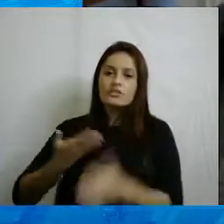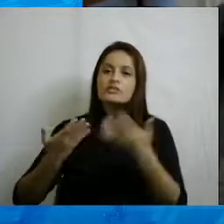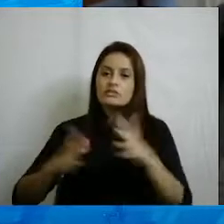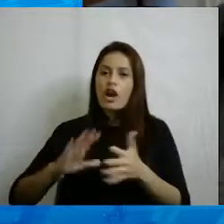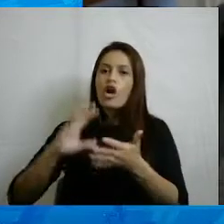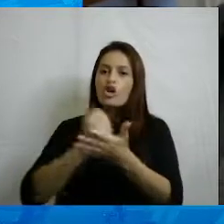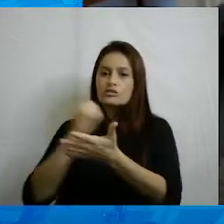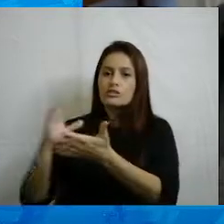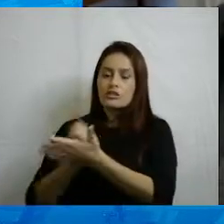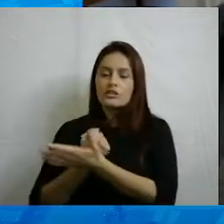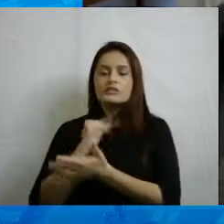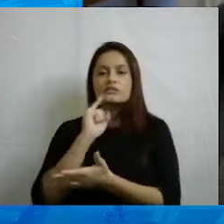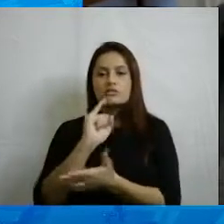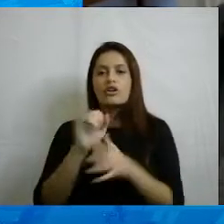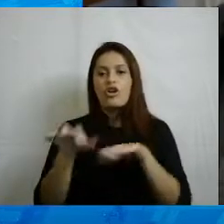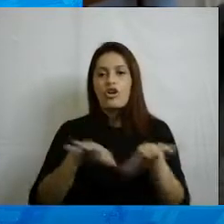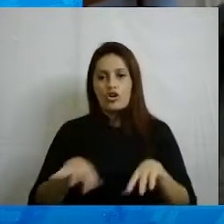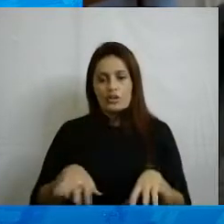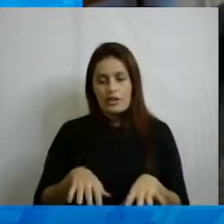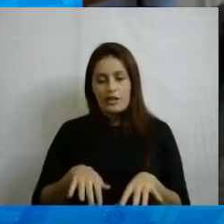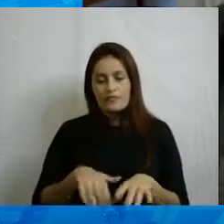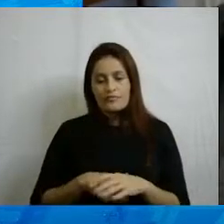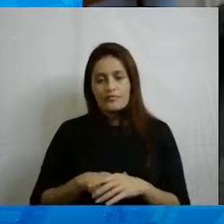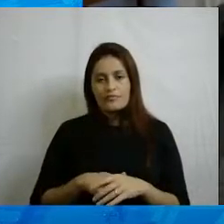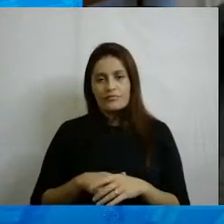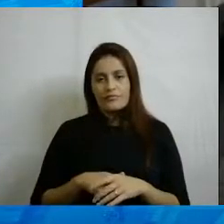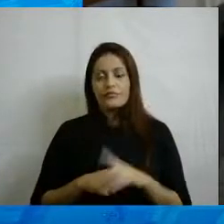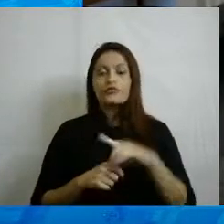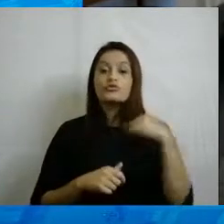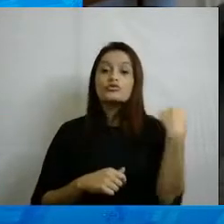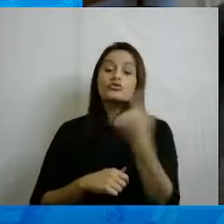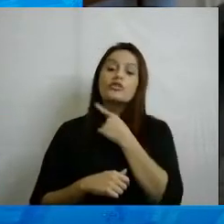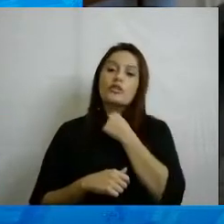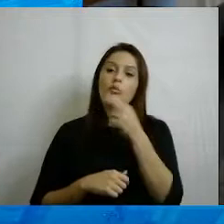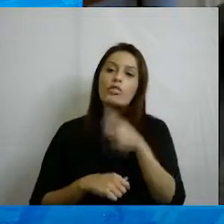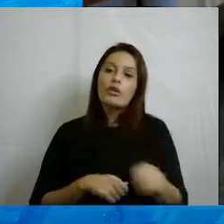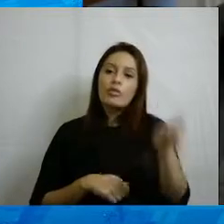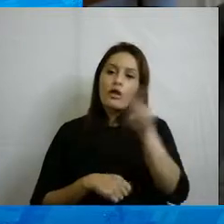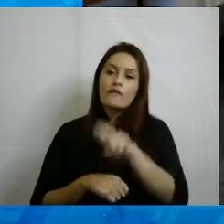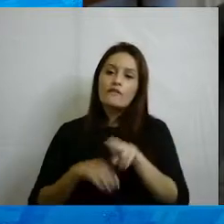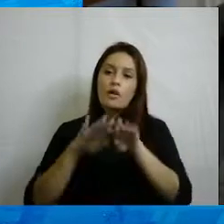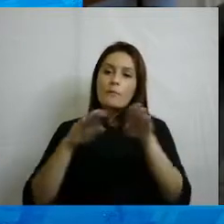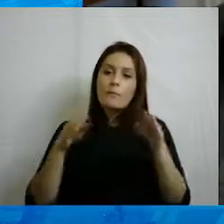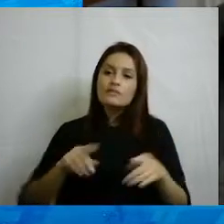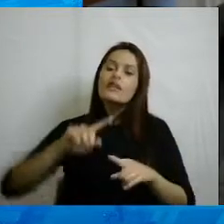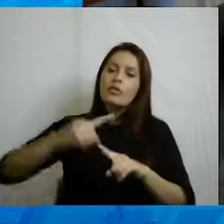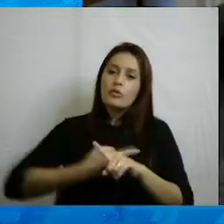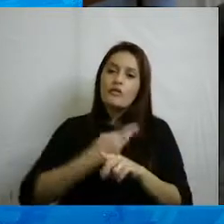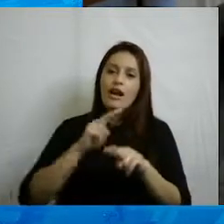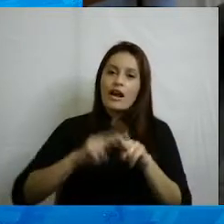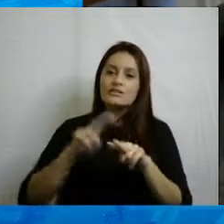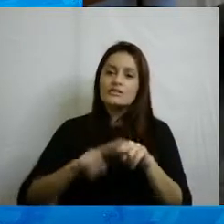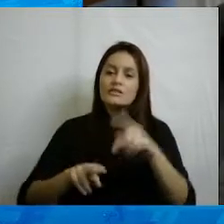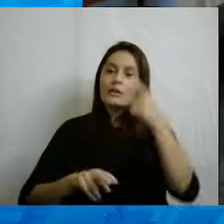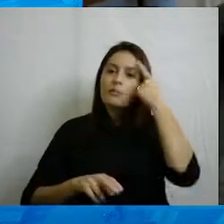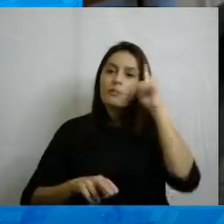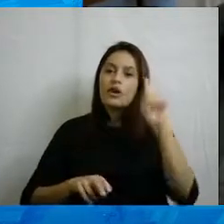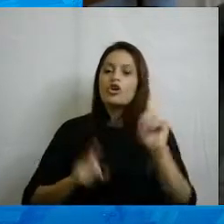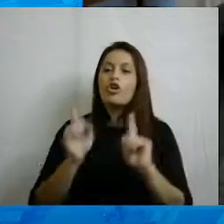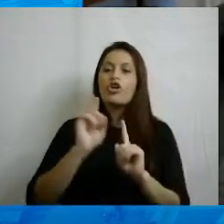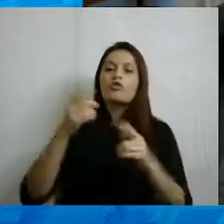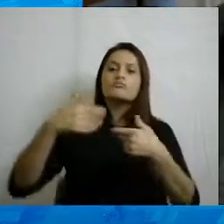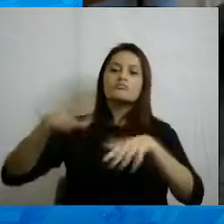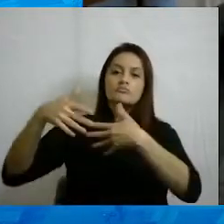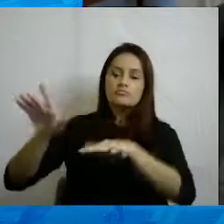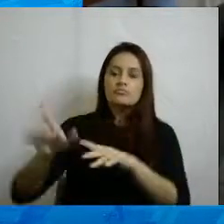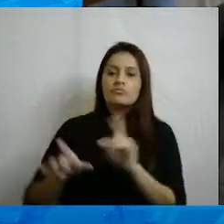varias cosas dentro de lo que pudimos, y nosotros queremos nuevamente que esas mesas se vuelvan a hacer, pero que no nos tiren como pelotas,